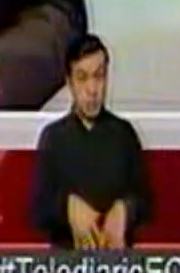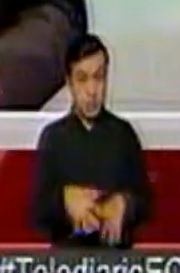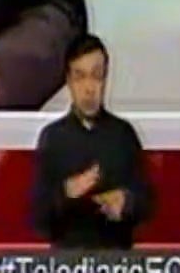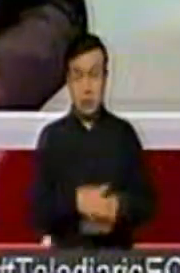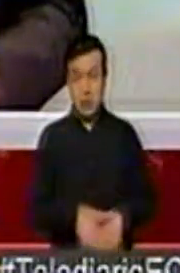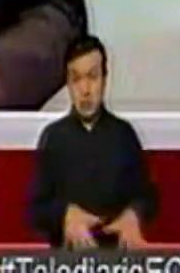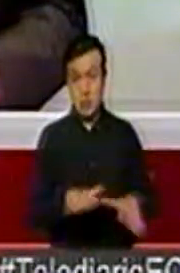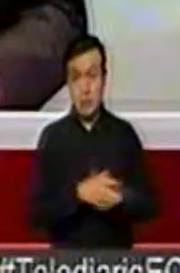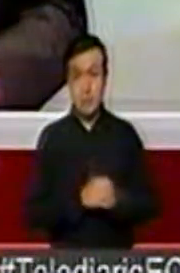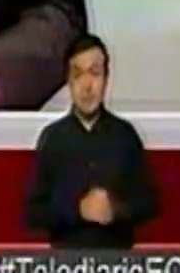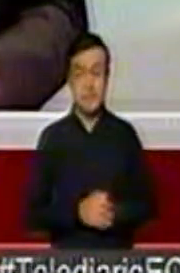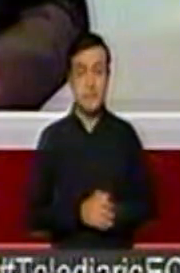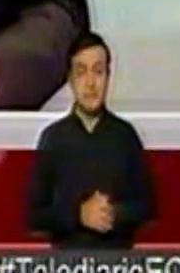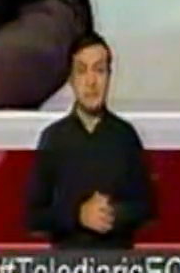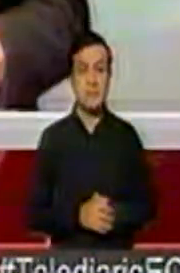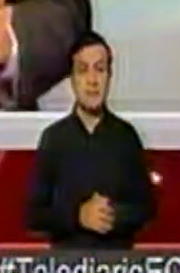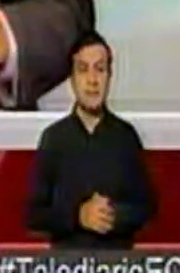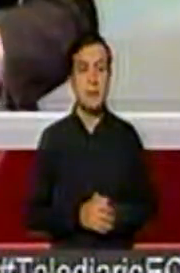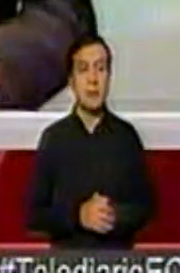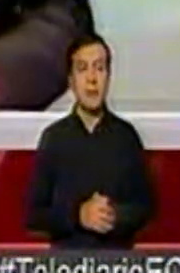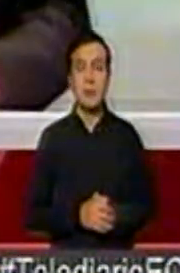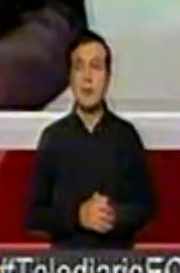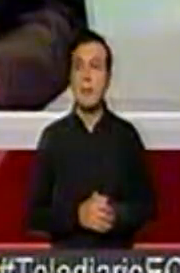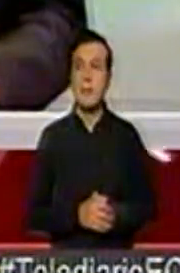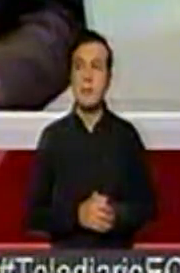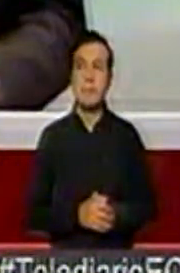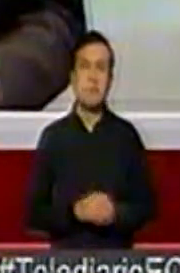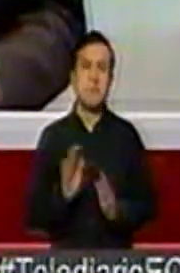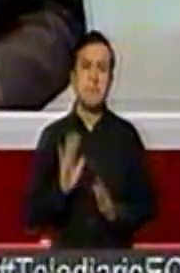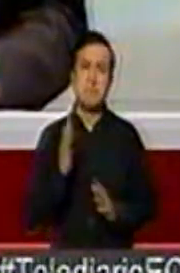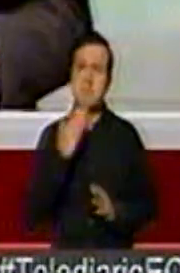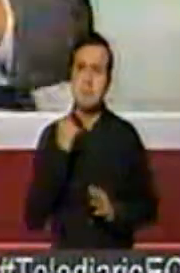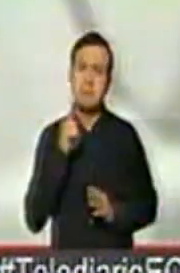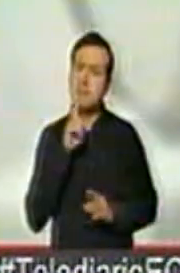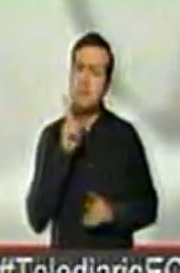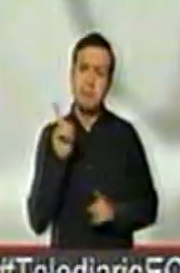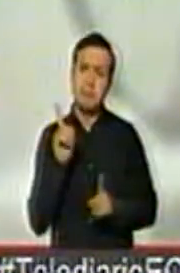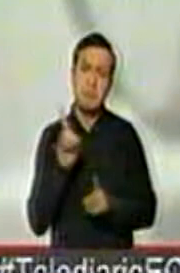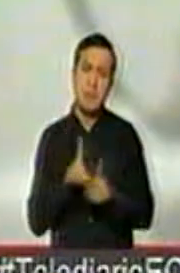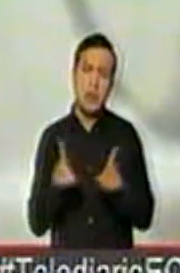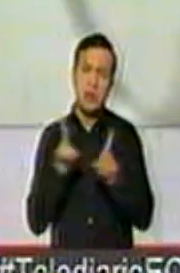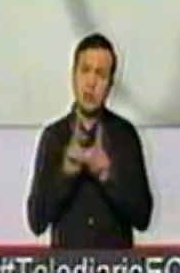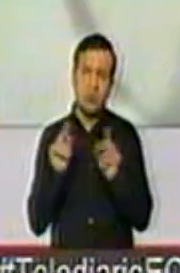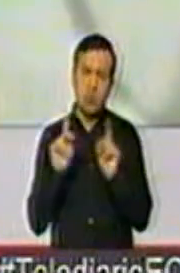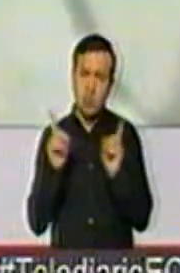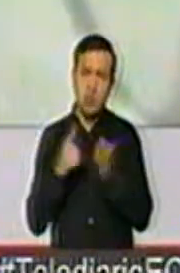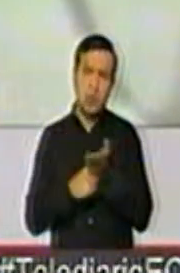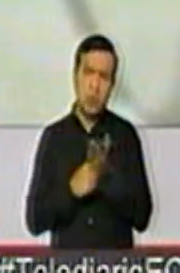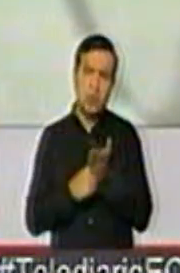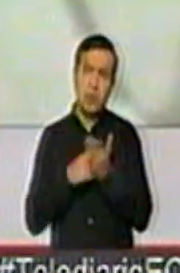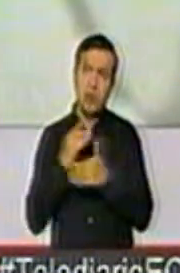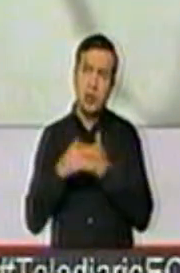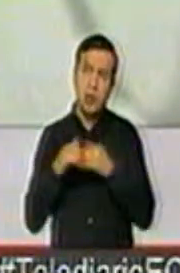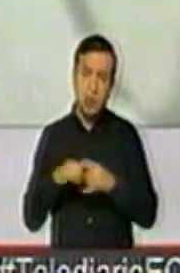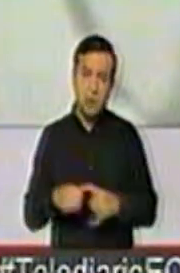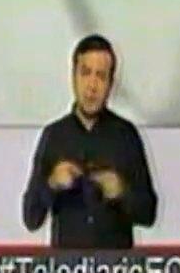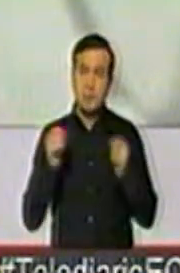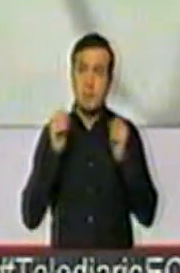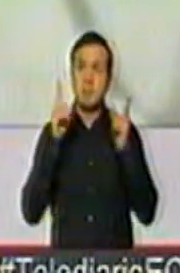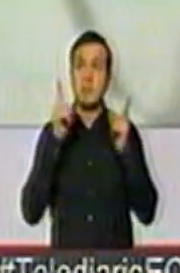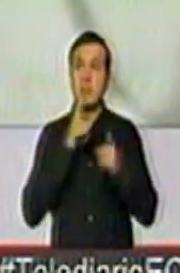país? ¿Desde China? No, preferiría no mencionar cifras de pérdida porque este es un tema que se está tratando y eso sería